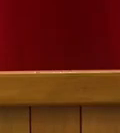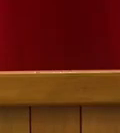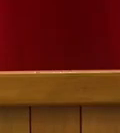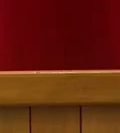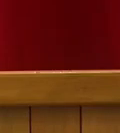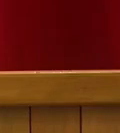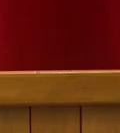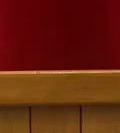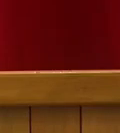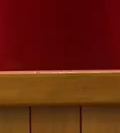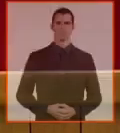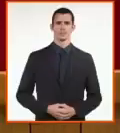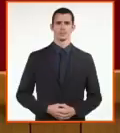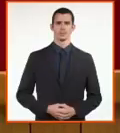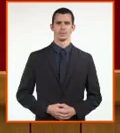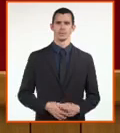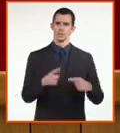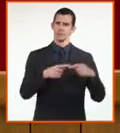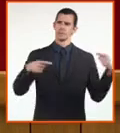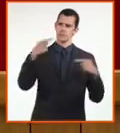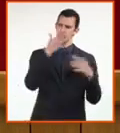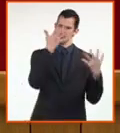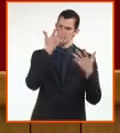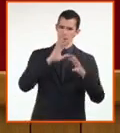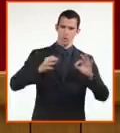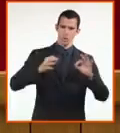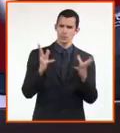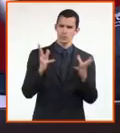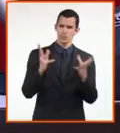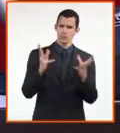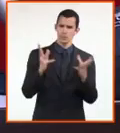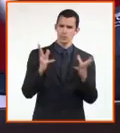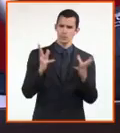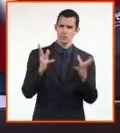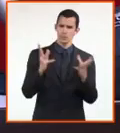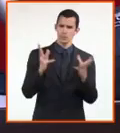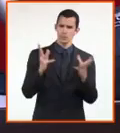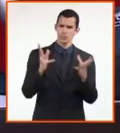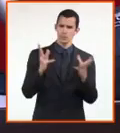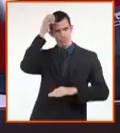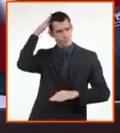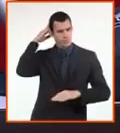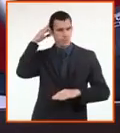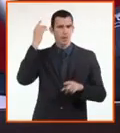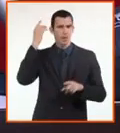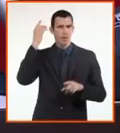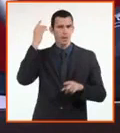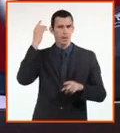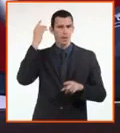Manuel Mario Cruz, miembro del Grupo Político y primer ministro de la República de Cuba.